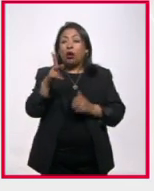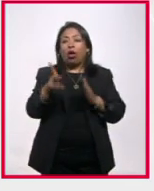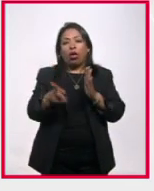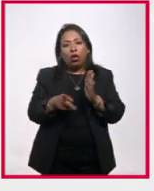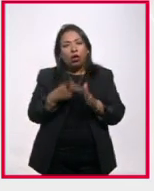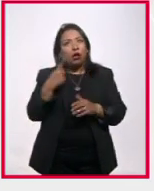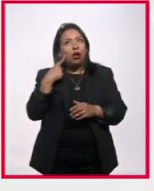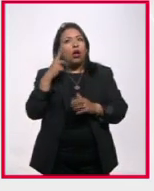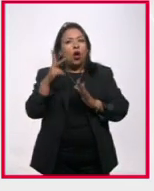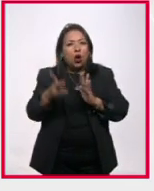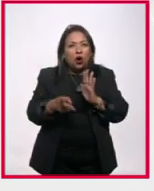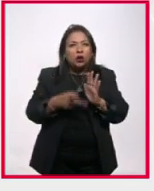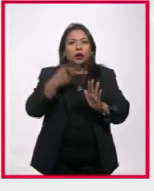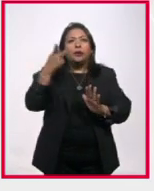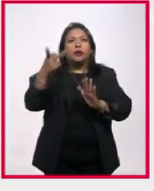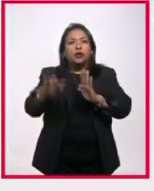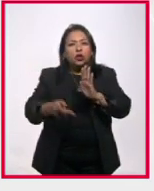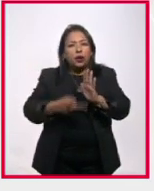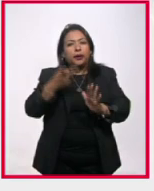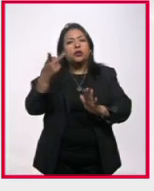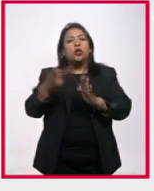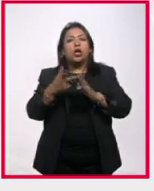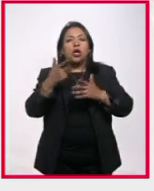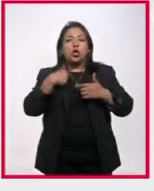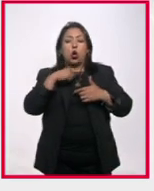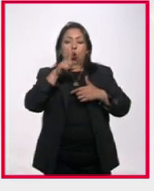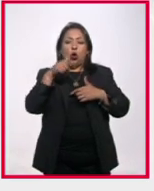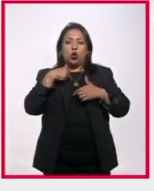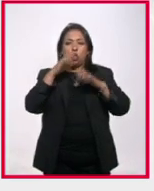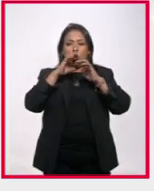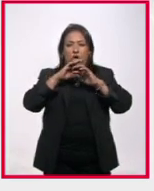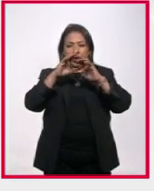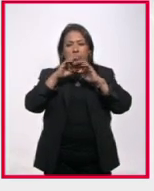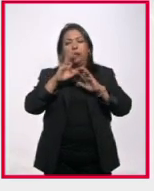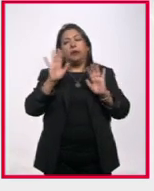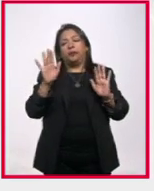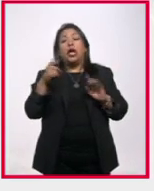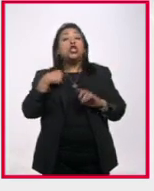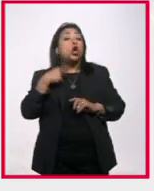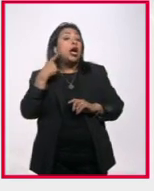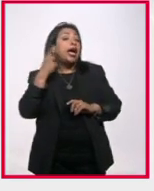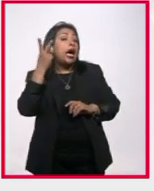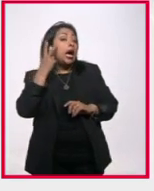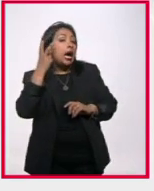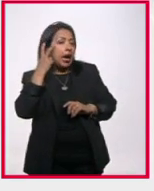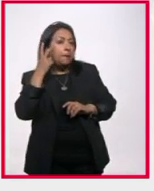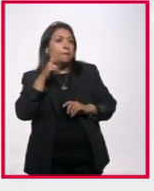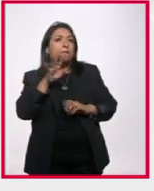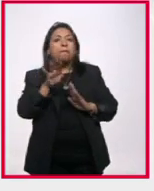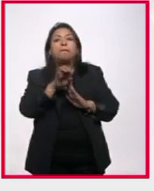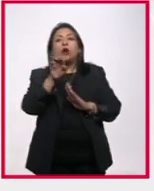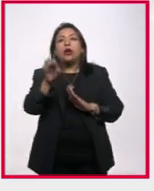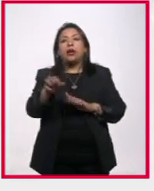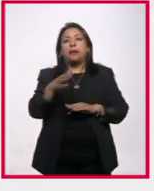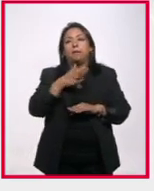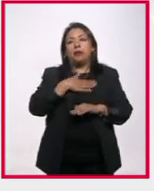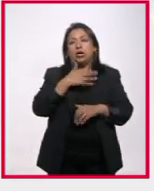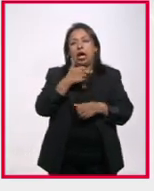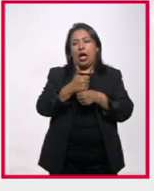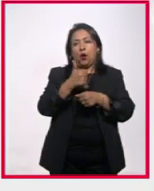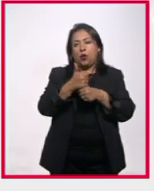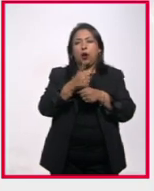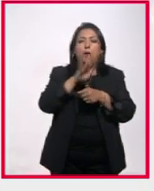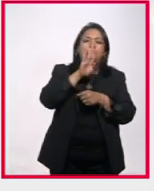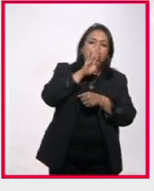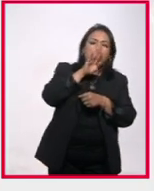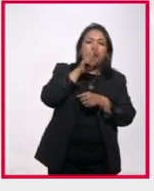repetías, los interpretabas? O sea, eso era lo que escuchaba yo, pero por ejemplo, estando en mis abuelos maternos